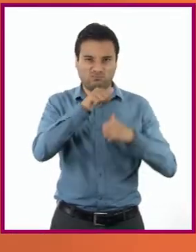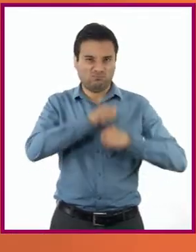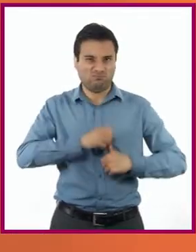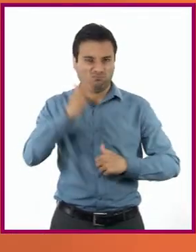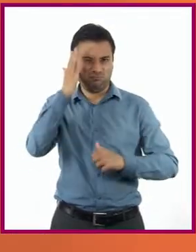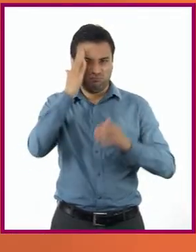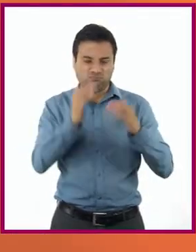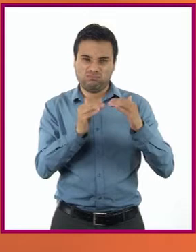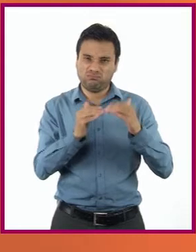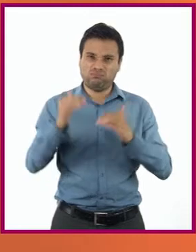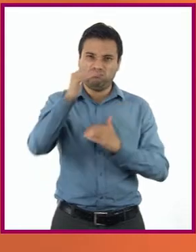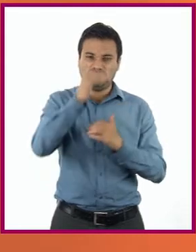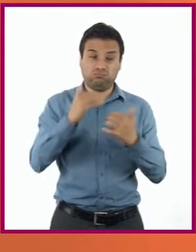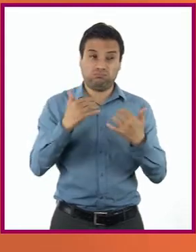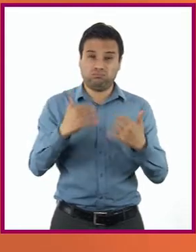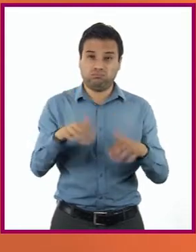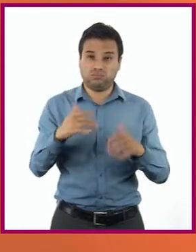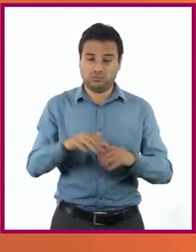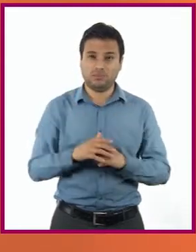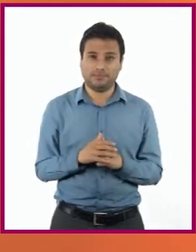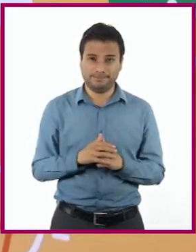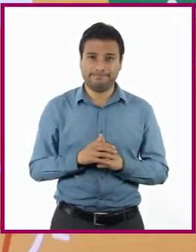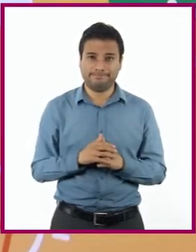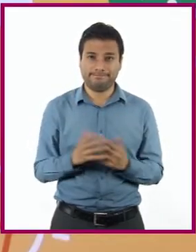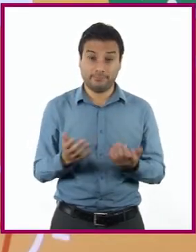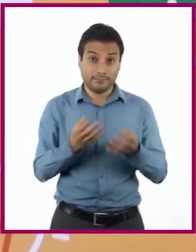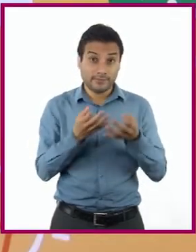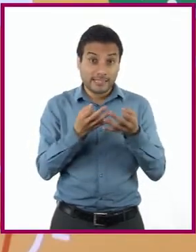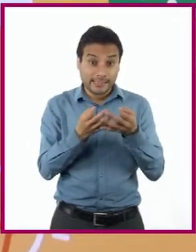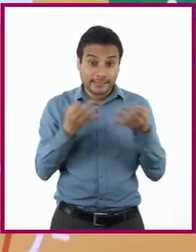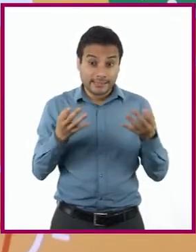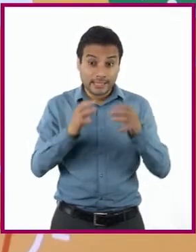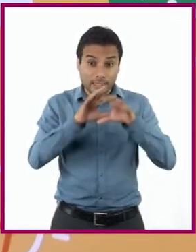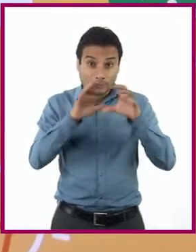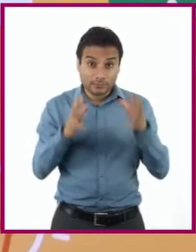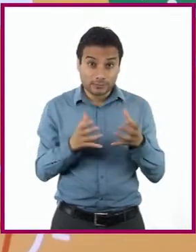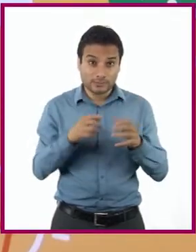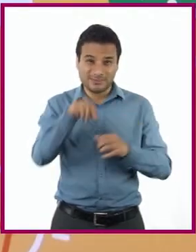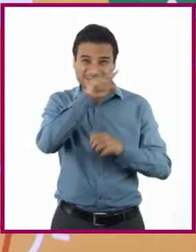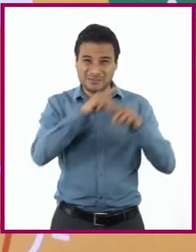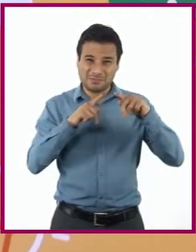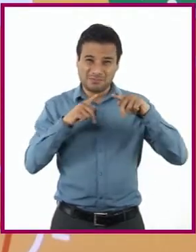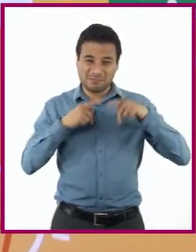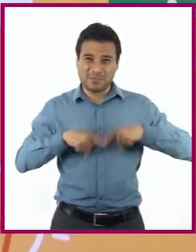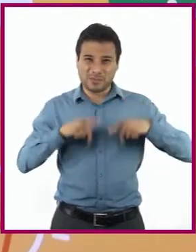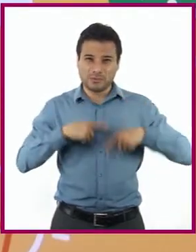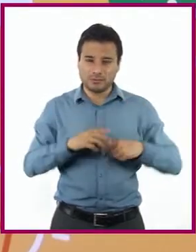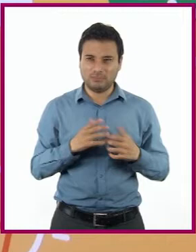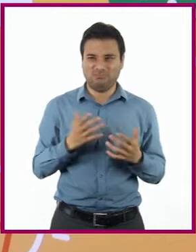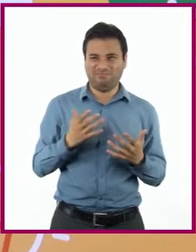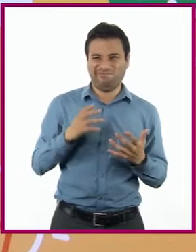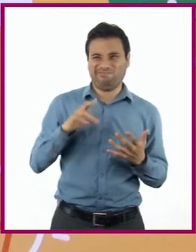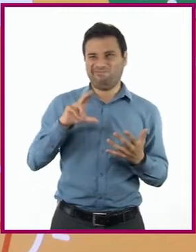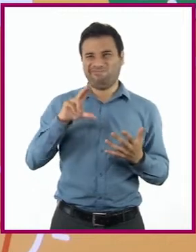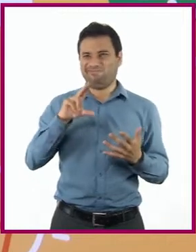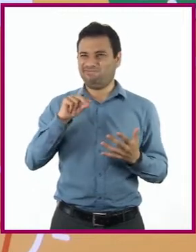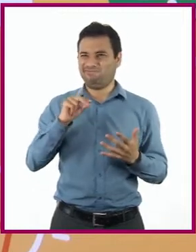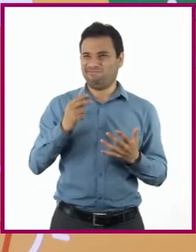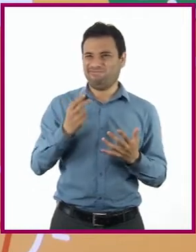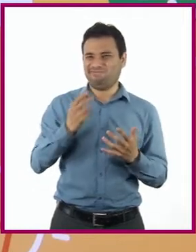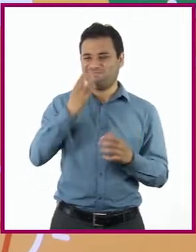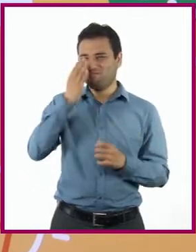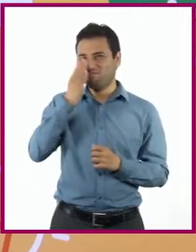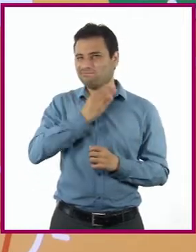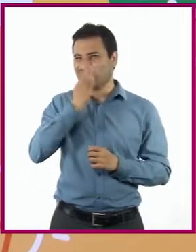mundo. Aunque la propuesta de la tierra esférica era difícil de asimilar por la religión